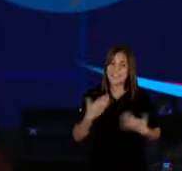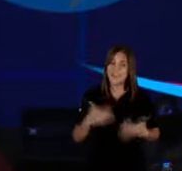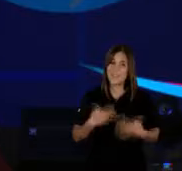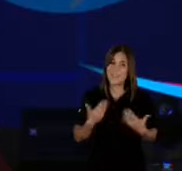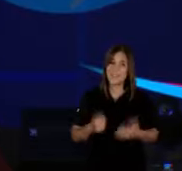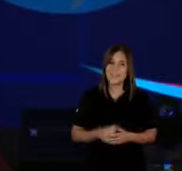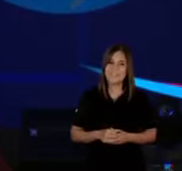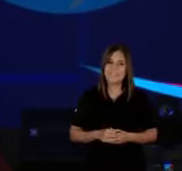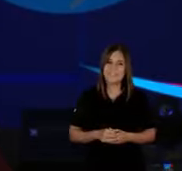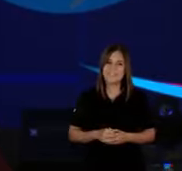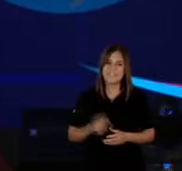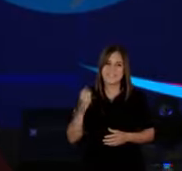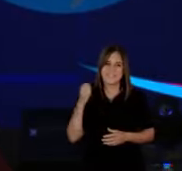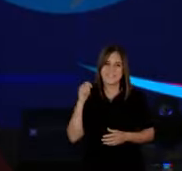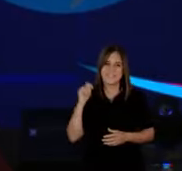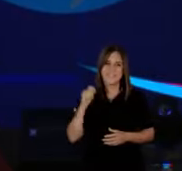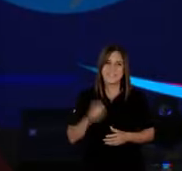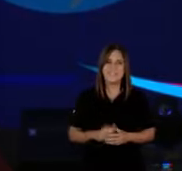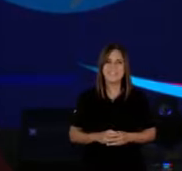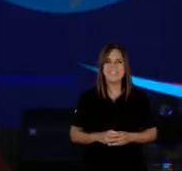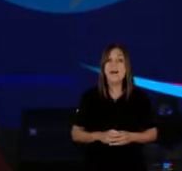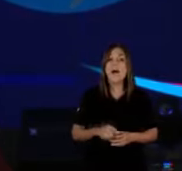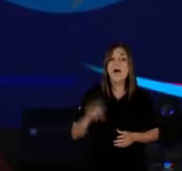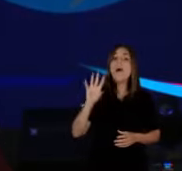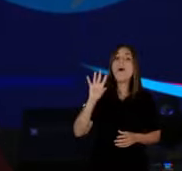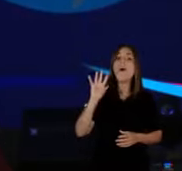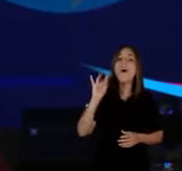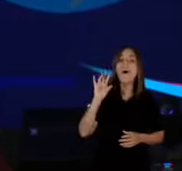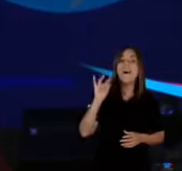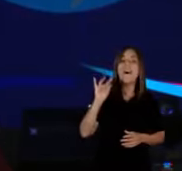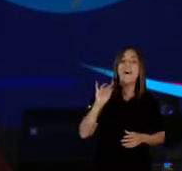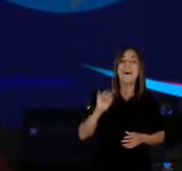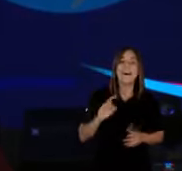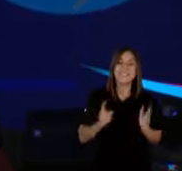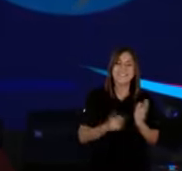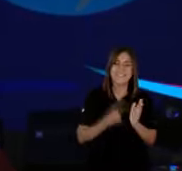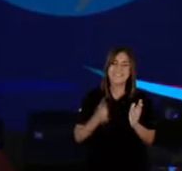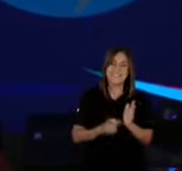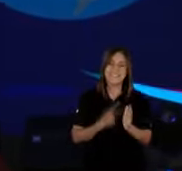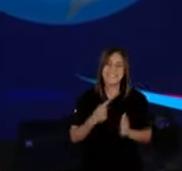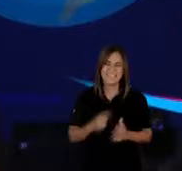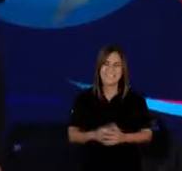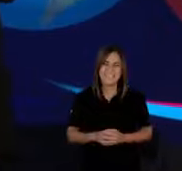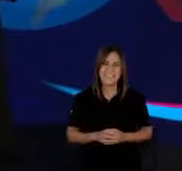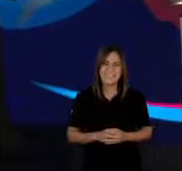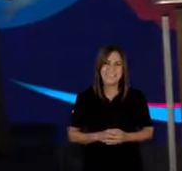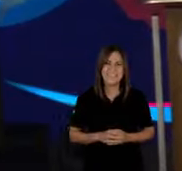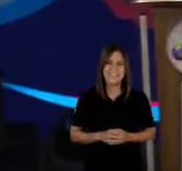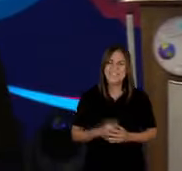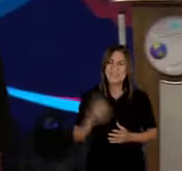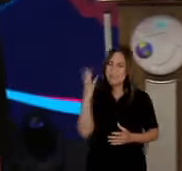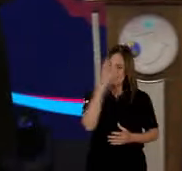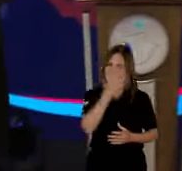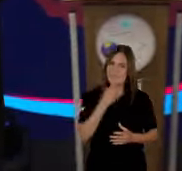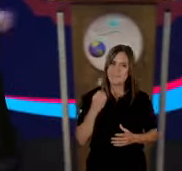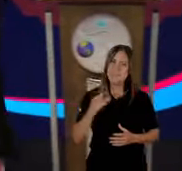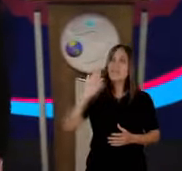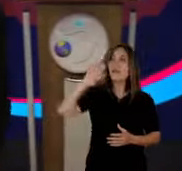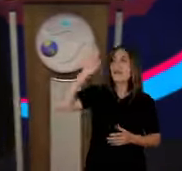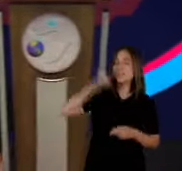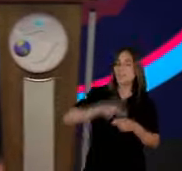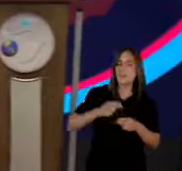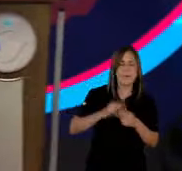veces? Ocho veces, tía. Ok, vete. Vete, vete. ¡Qué belleza! ¡A su